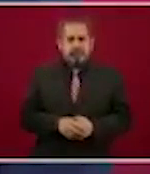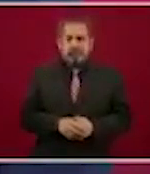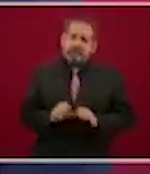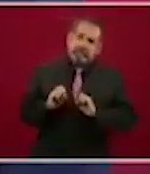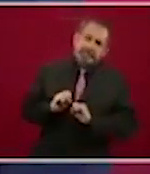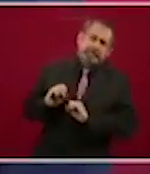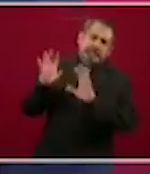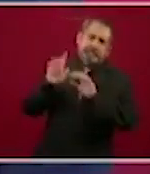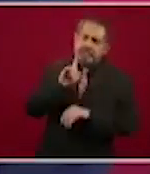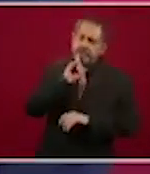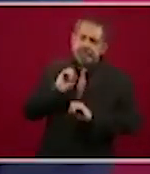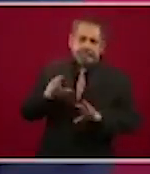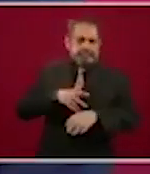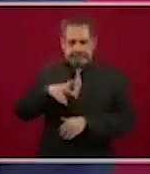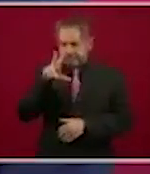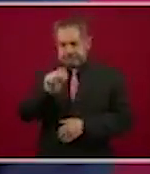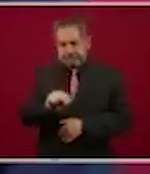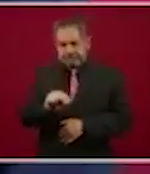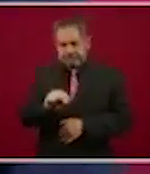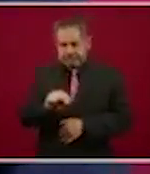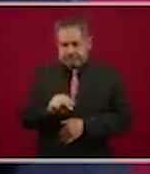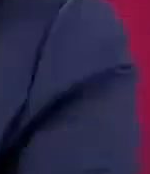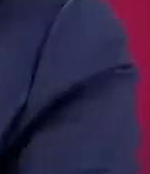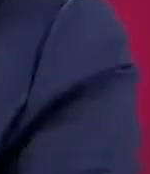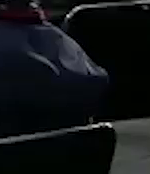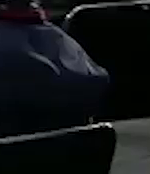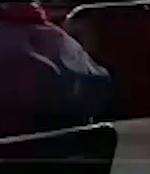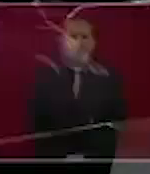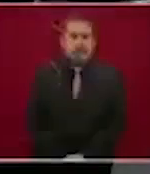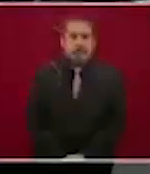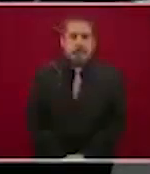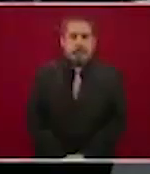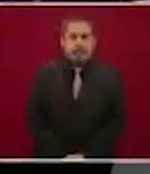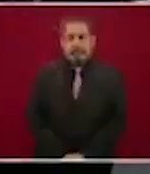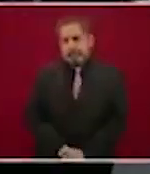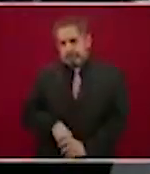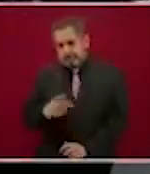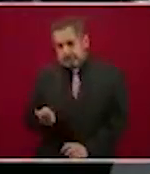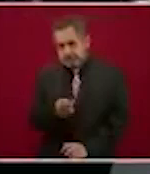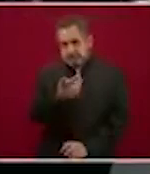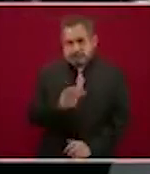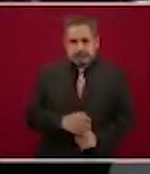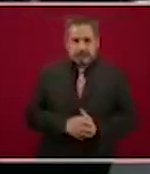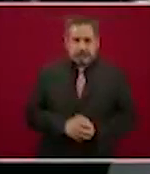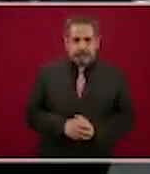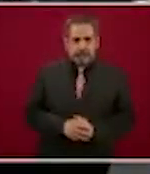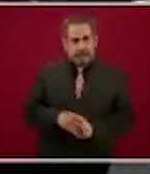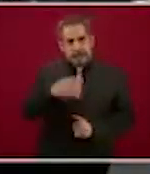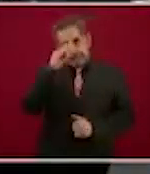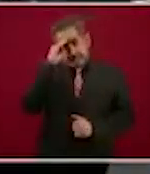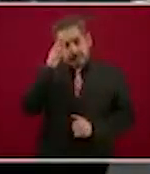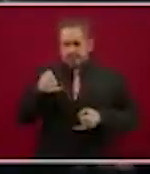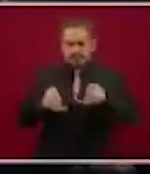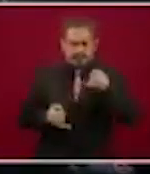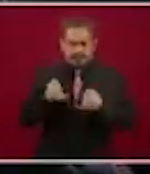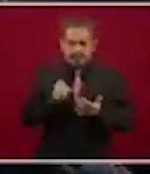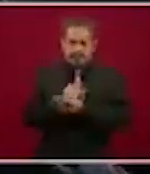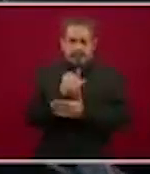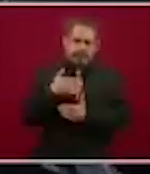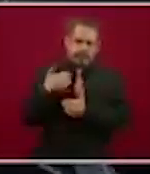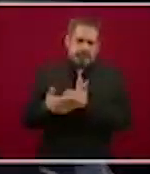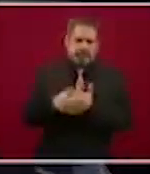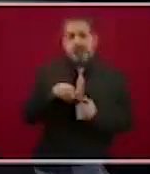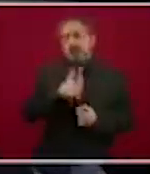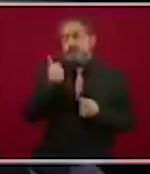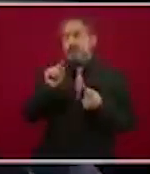todos los adultos mayores de 65 años que aún trabajan irse a sus casas anunció que la secretaría de hacienda- agilizará la entrega